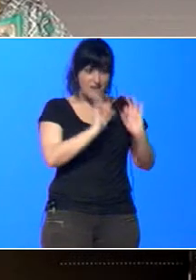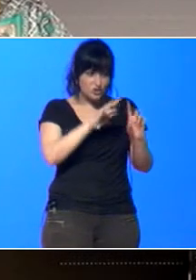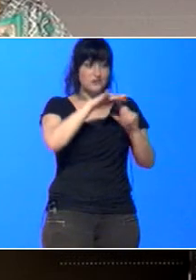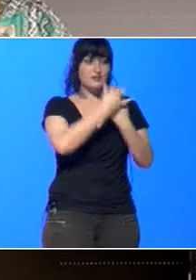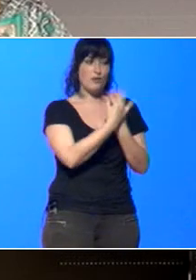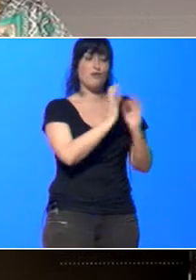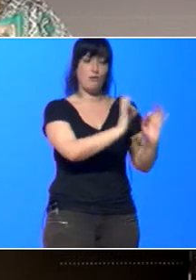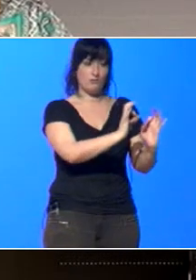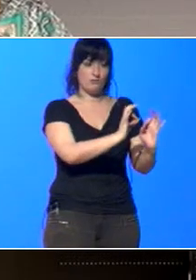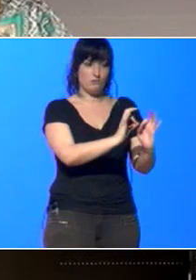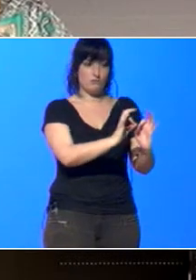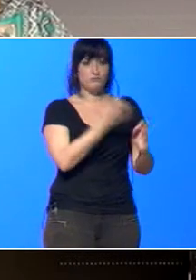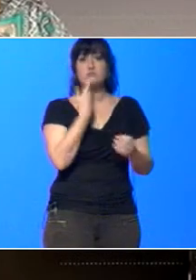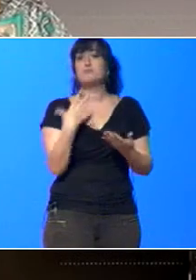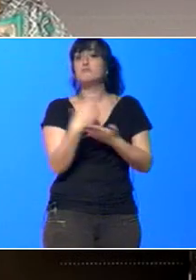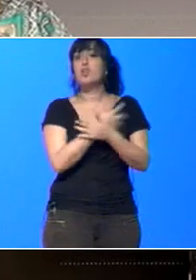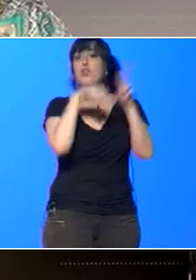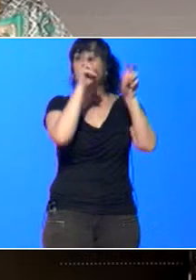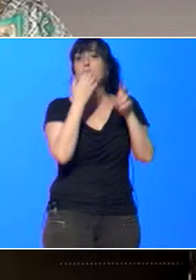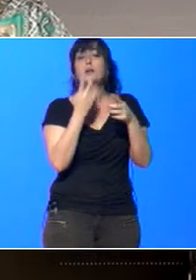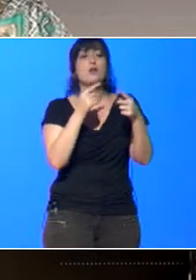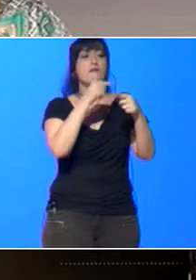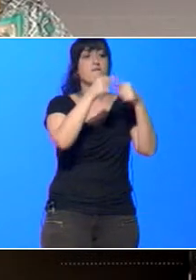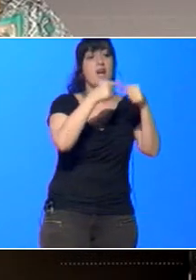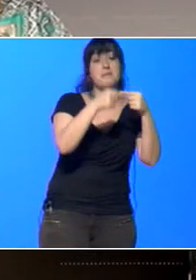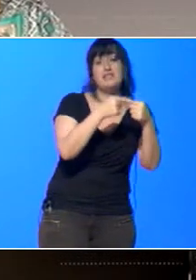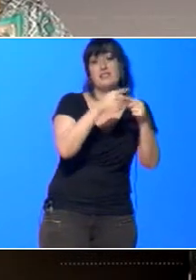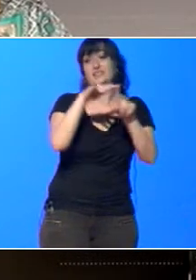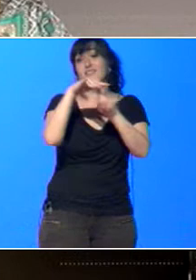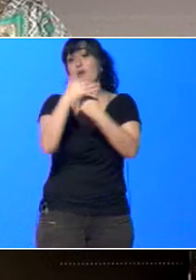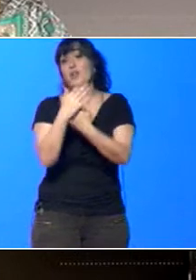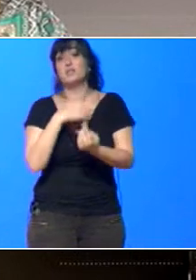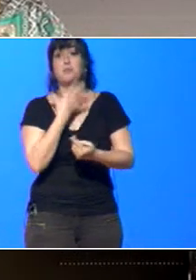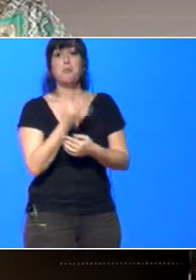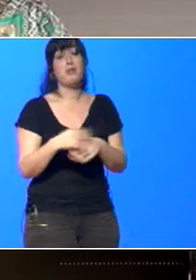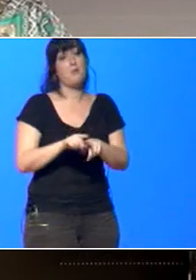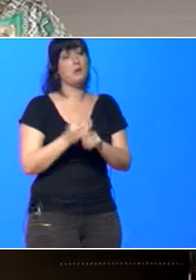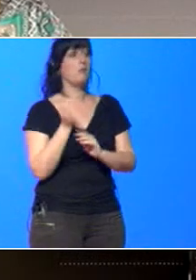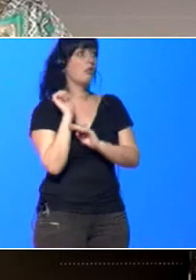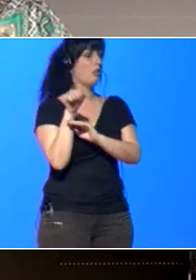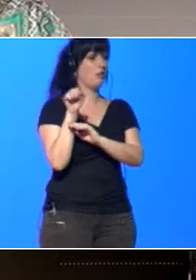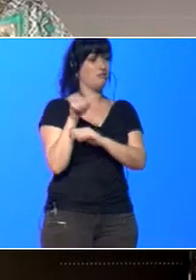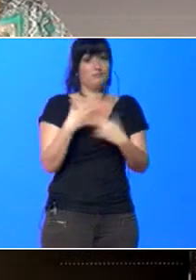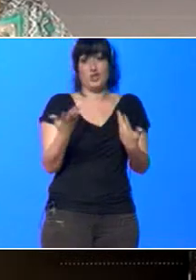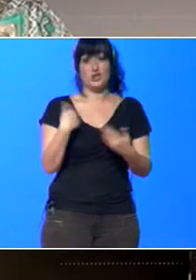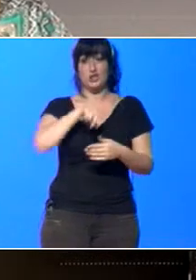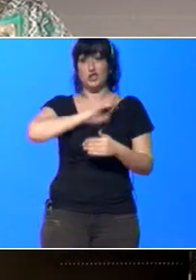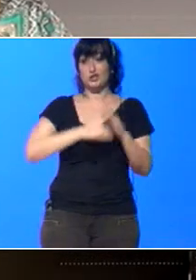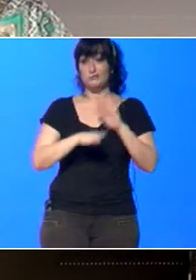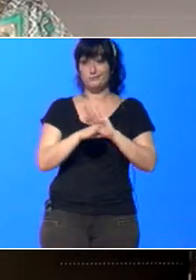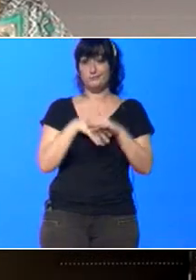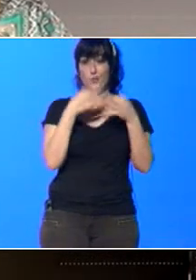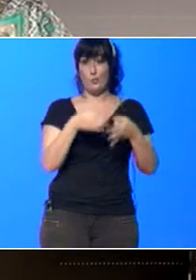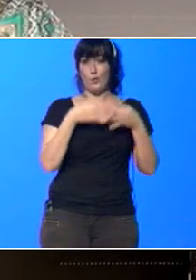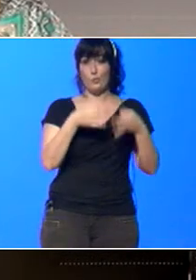tema competencial, familias de situaciones, se puede obviar, pero desde luego seguiremos en lo mismo. O sea, lo sustantivo es que